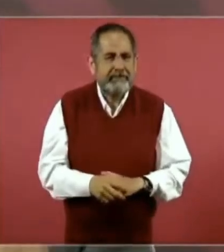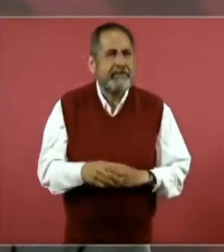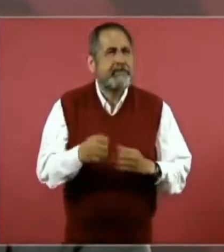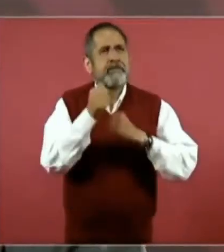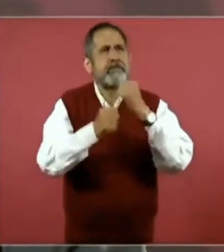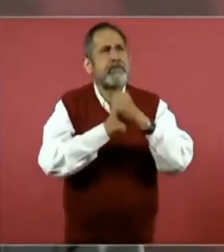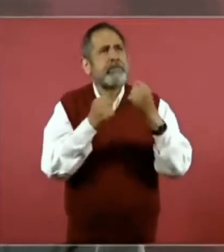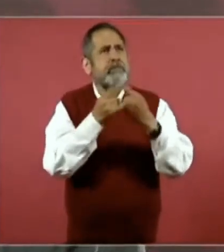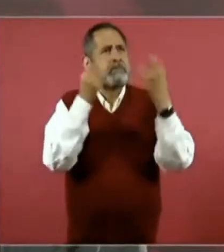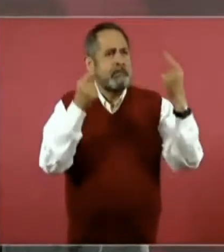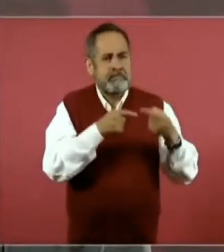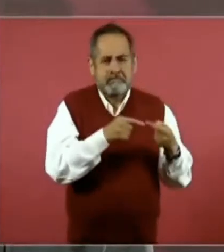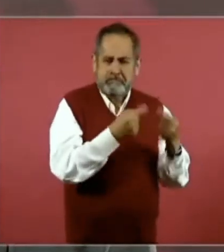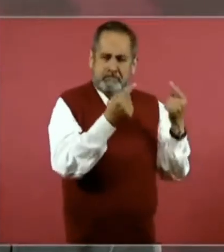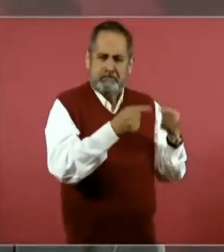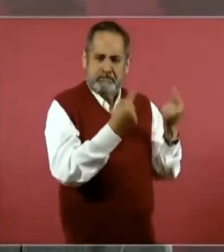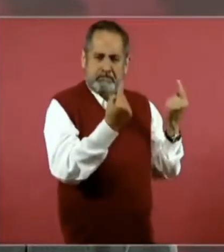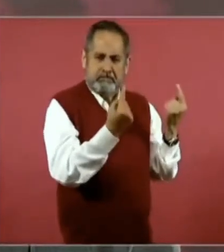históricamente,